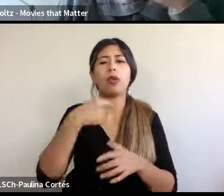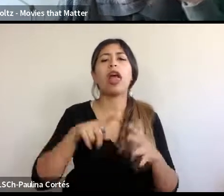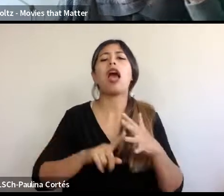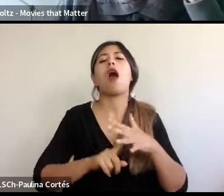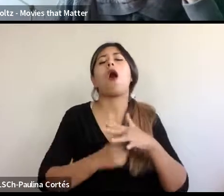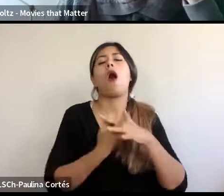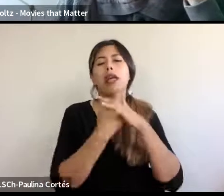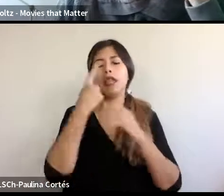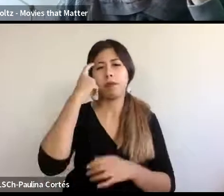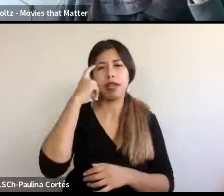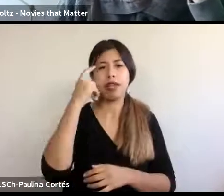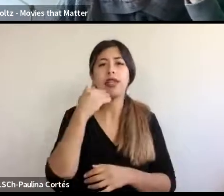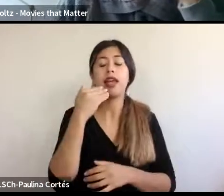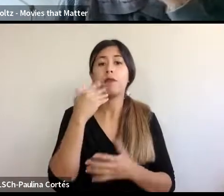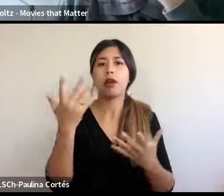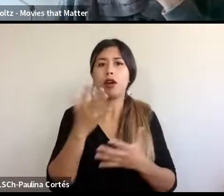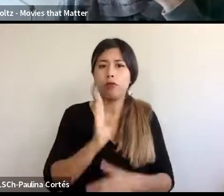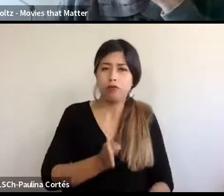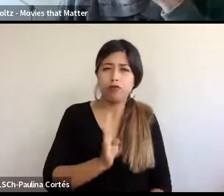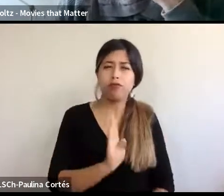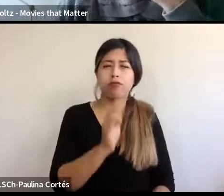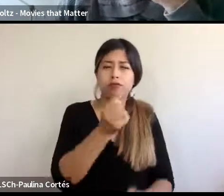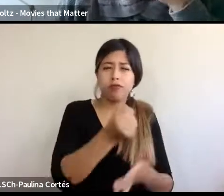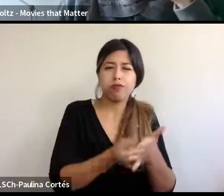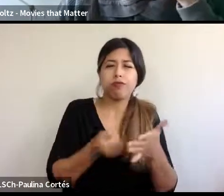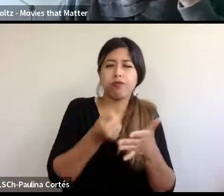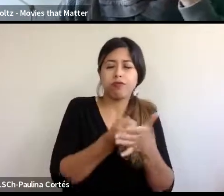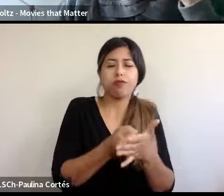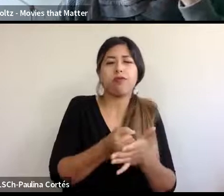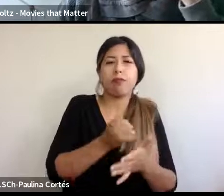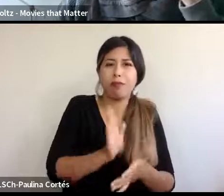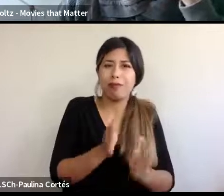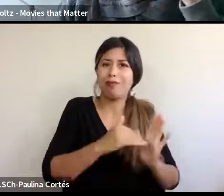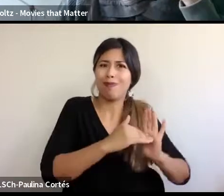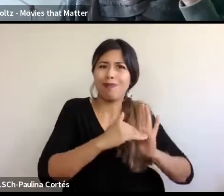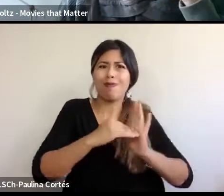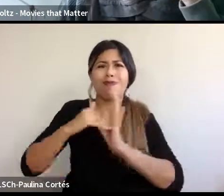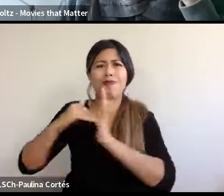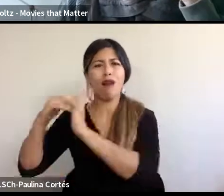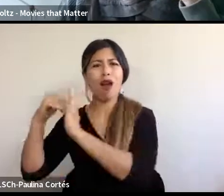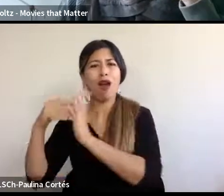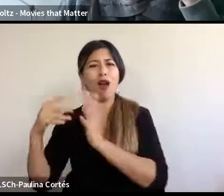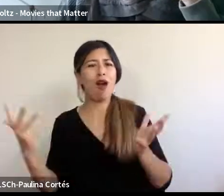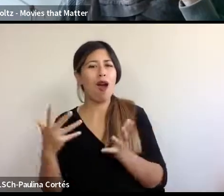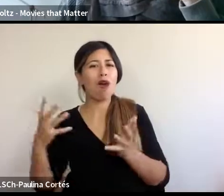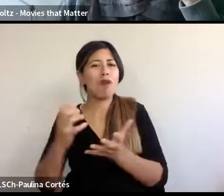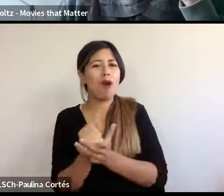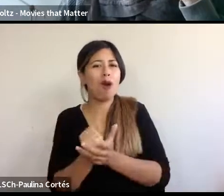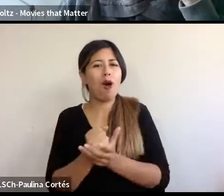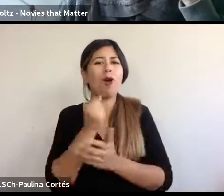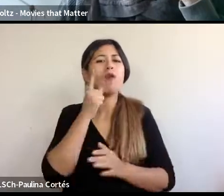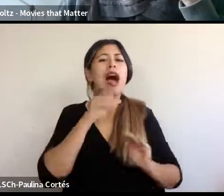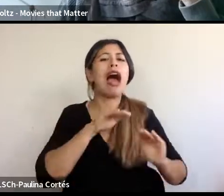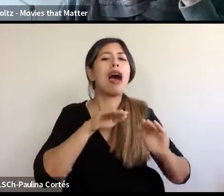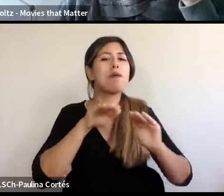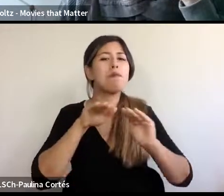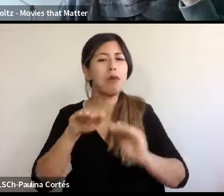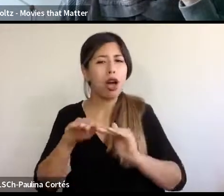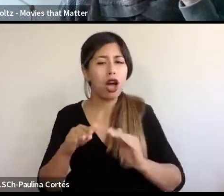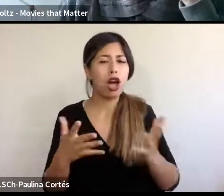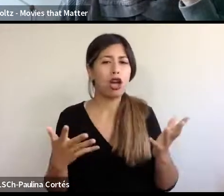cómo han logrado perseverar y lograr seguir existiendo, ¿no? ¿Con qué apoyos? Si son